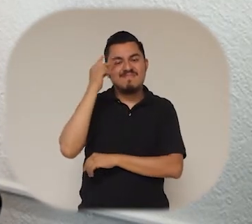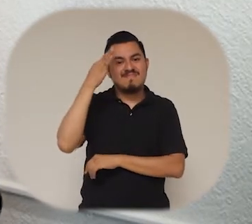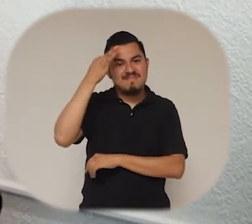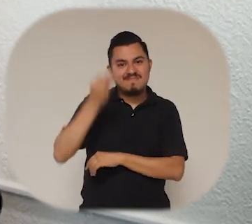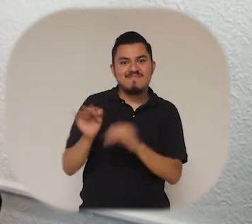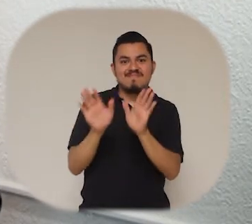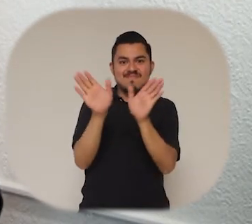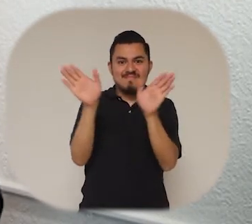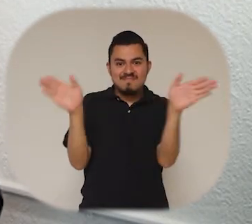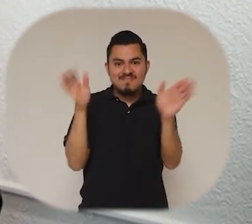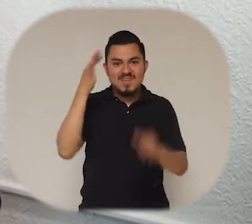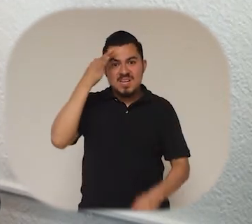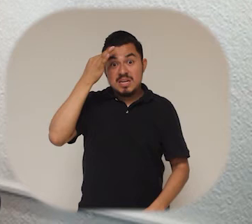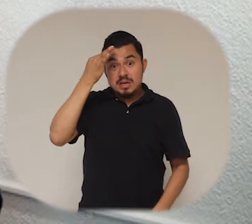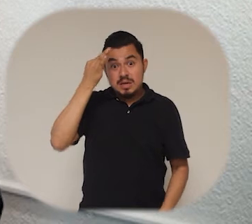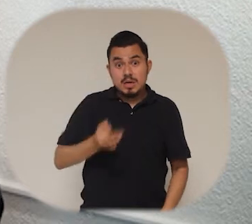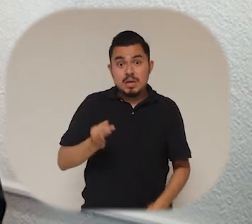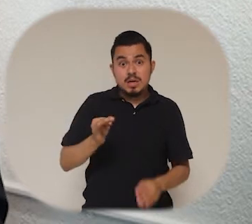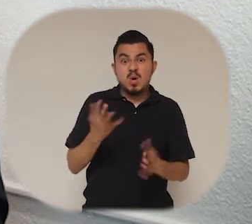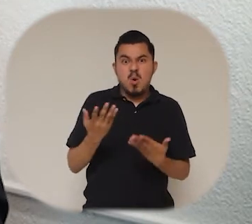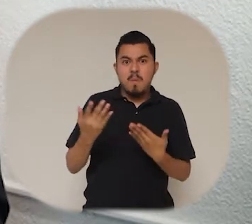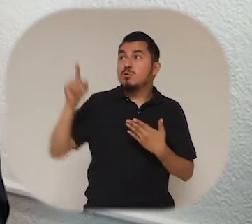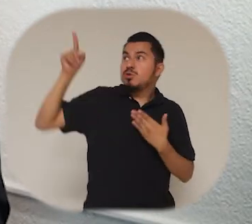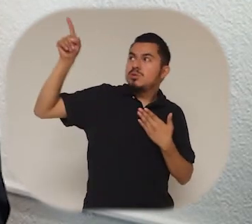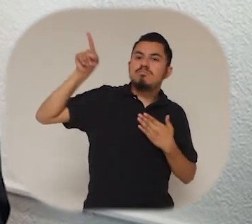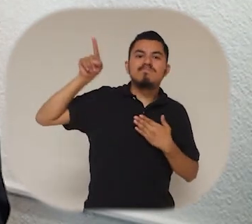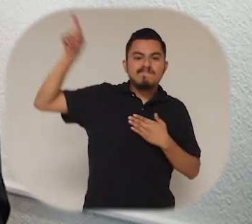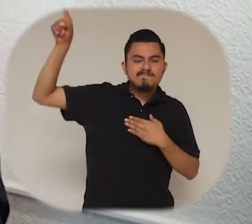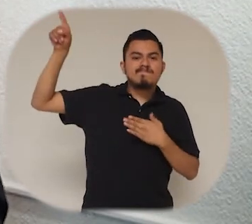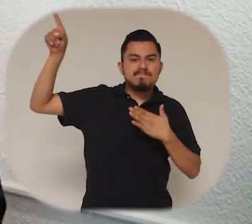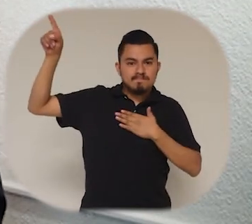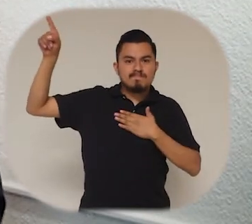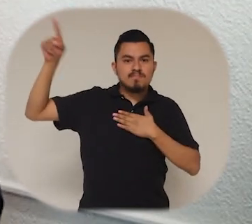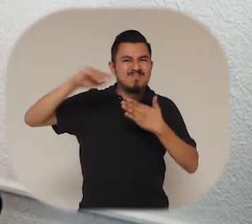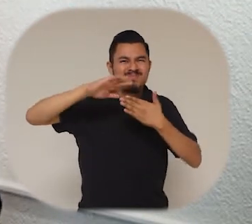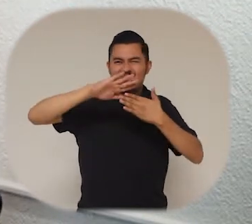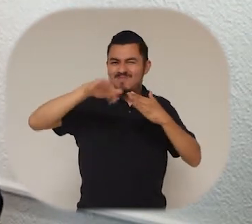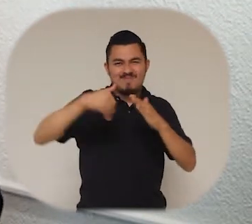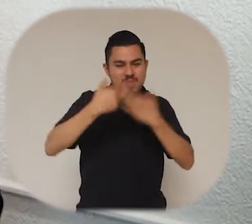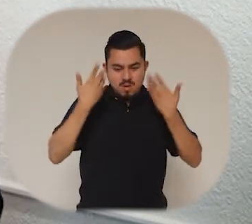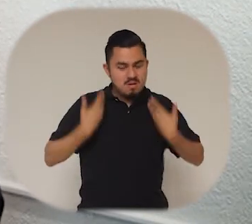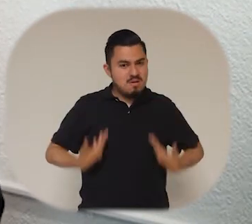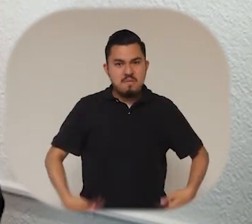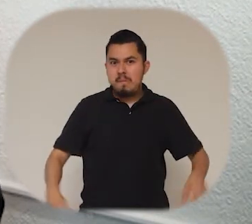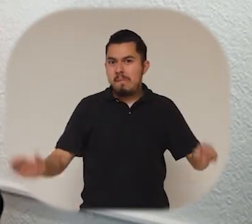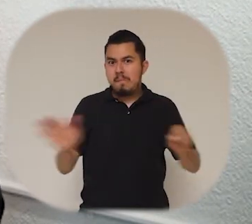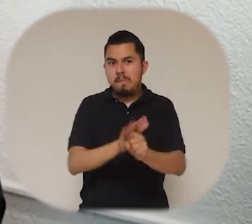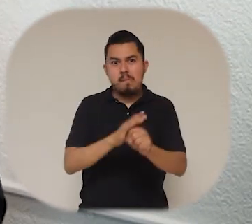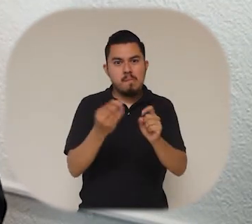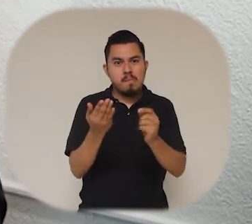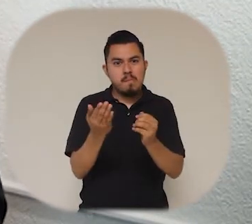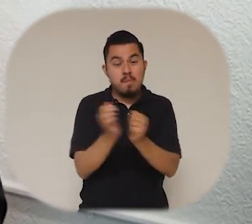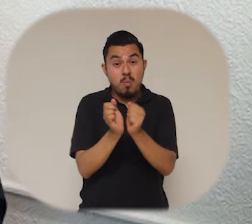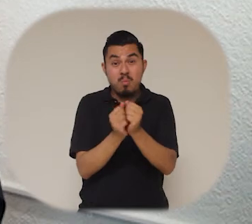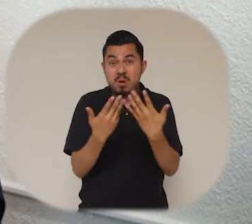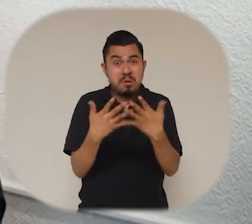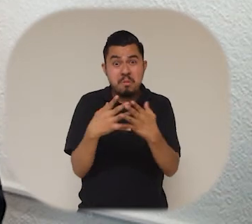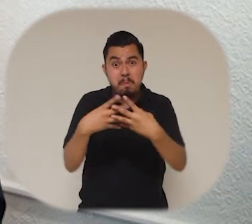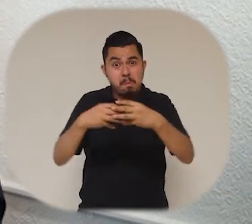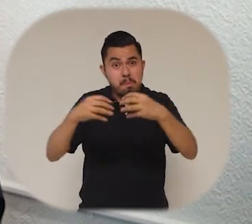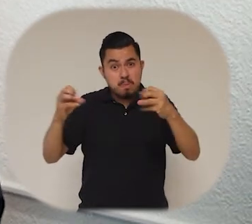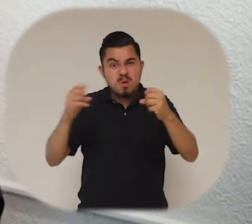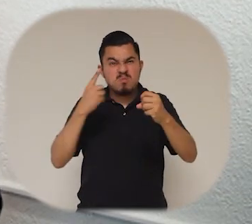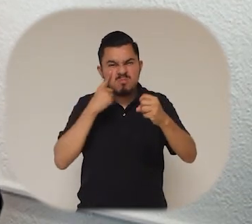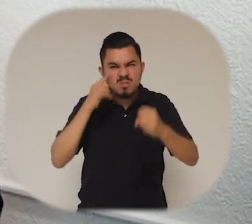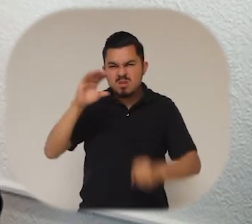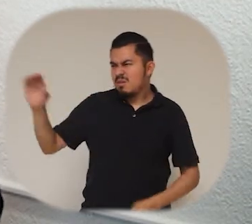Jesús, creer en Él como mi Señor. Así que todo lo nuestro ya terminó en esa cruz, y todo